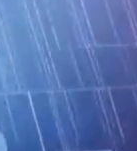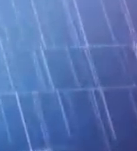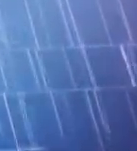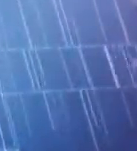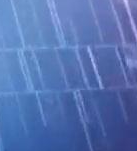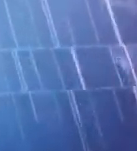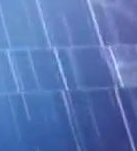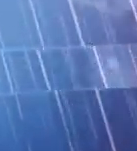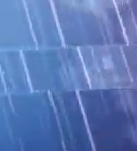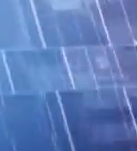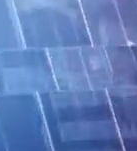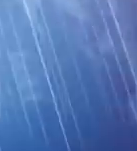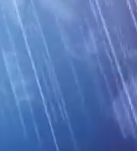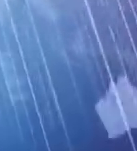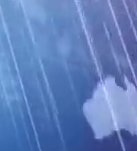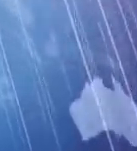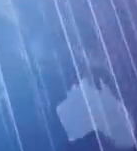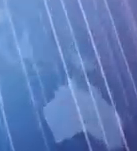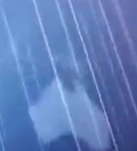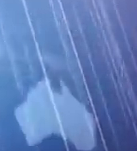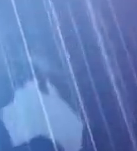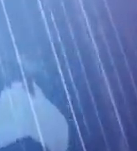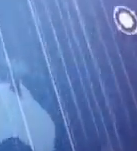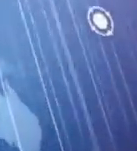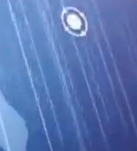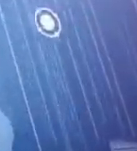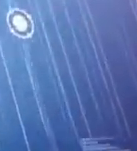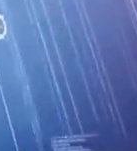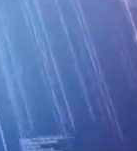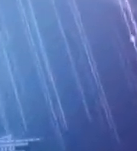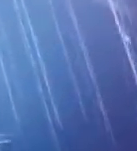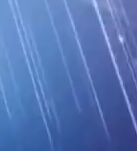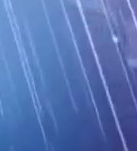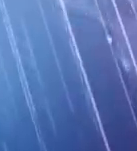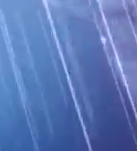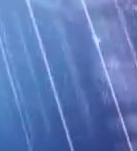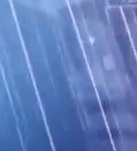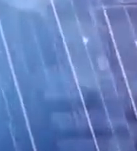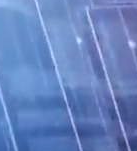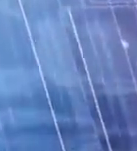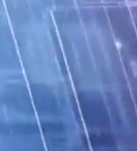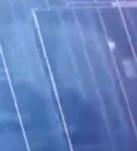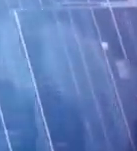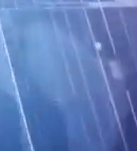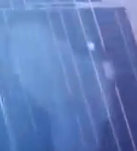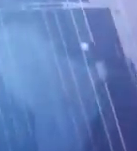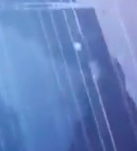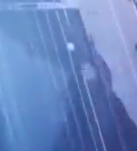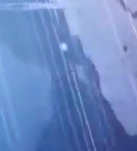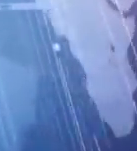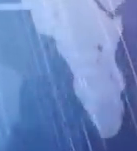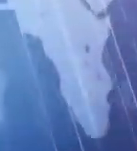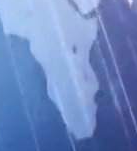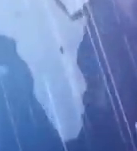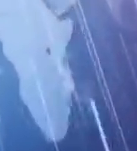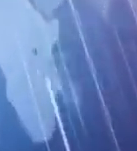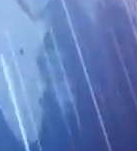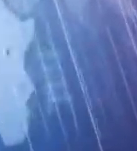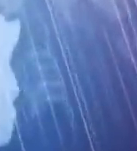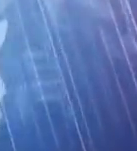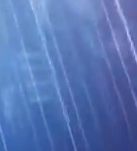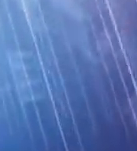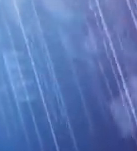Sí habrá rifa del avión presencial. Hoy López Obrador lo confirmó. Varios detalles. Va a ser el